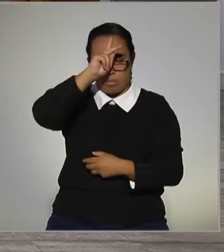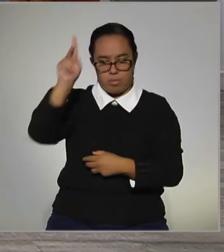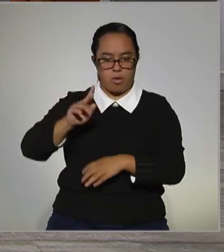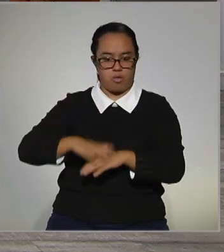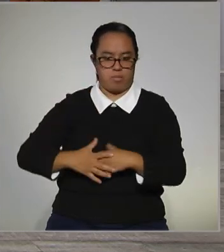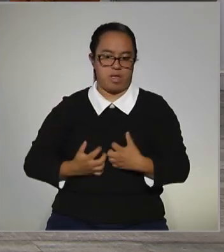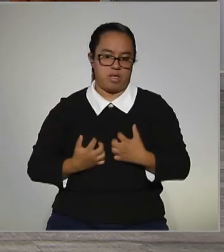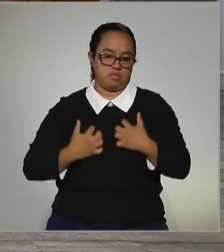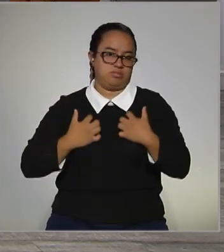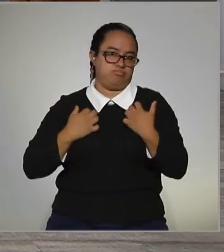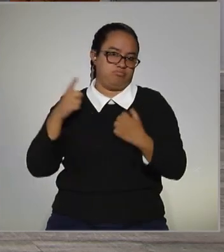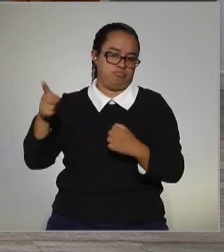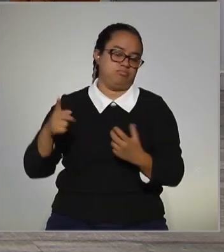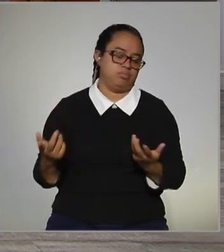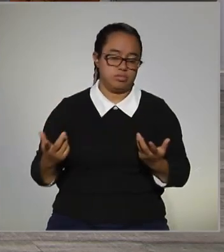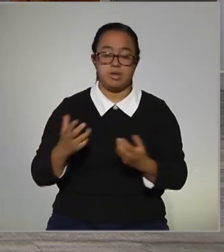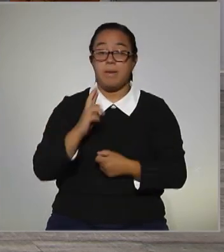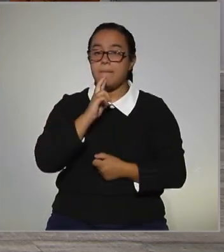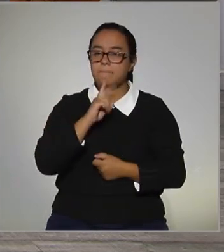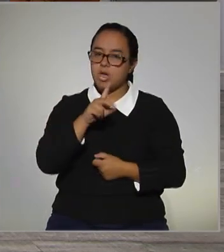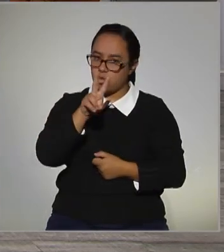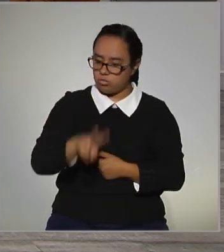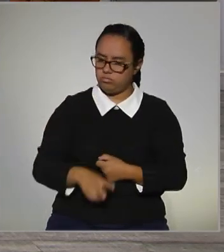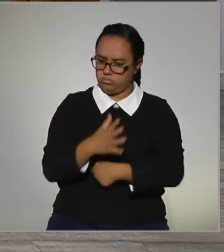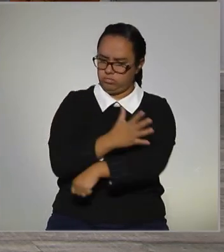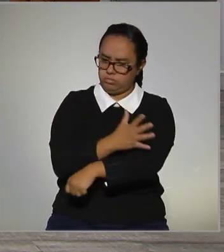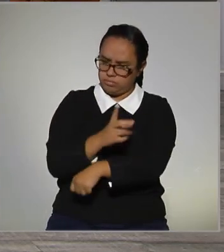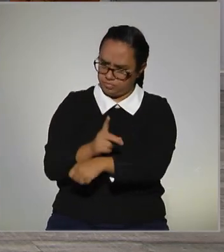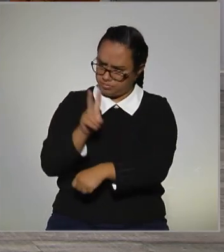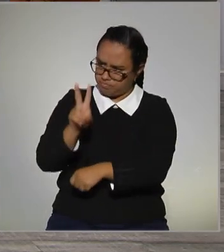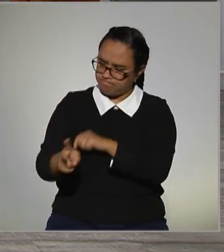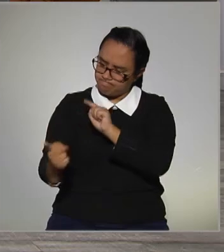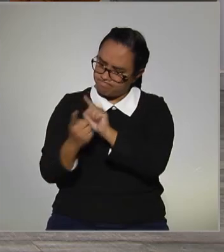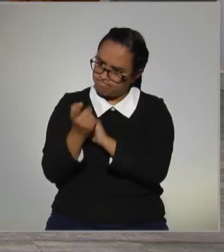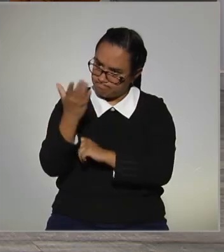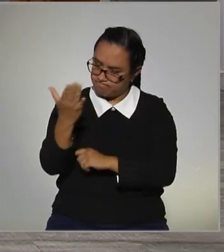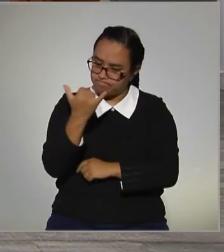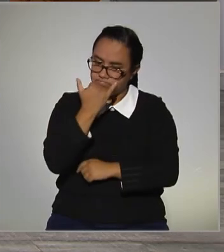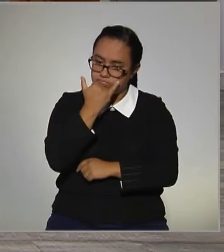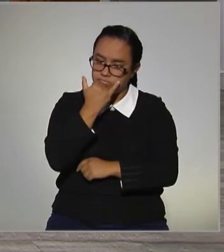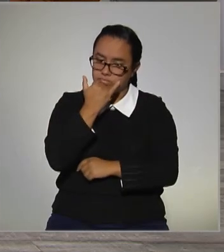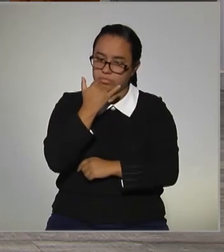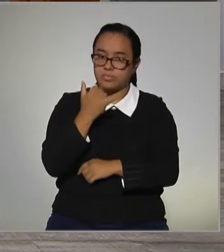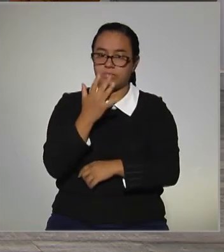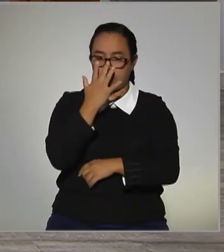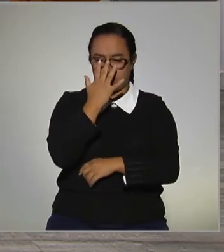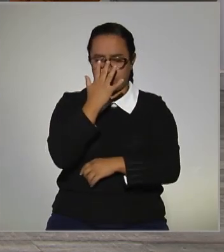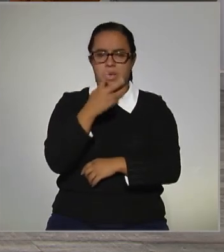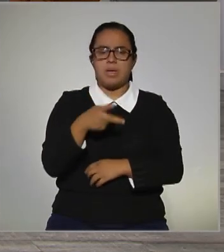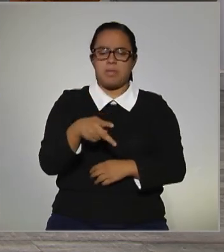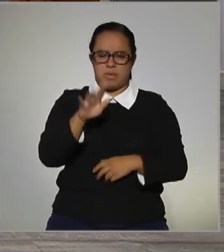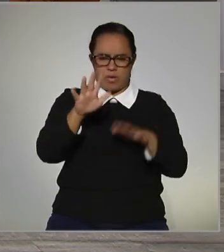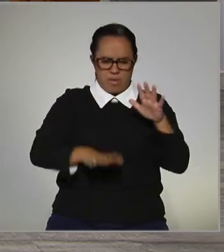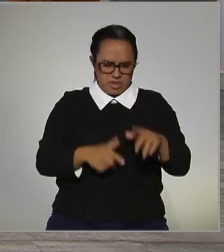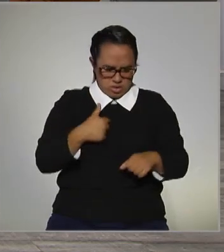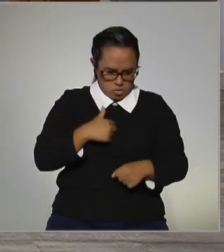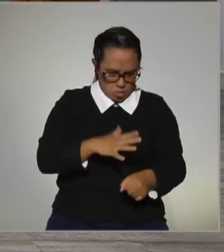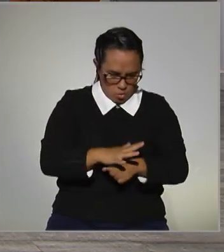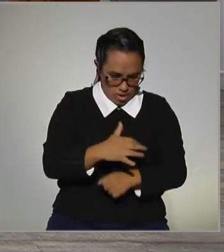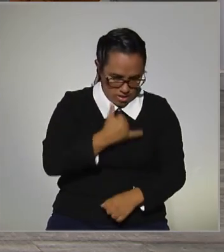mucho más a un adolescente, ¿no? Entonces, no, realmente disculparse con toda franqueza, aunque uno todavía no le caiga el 20 de en qué se equivocó propiamente,